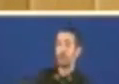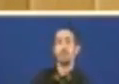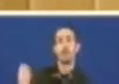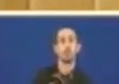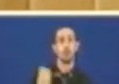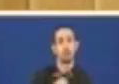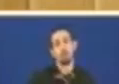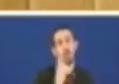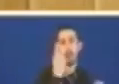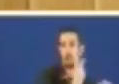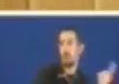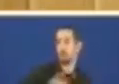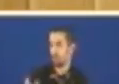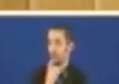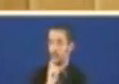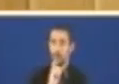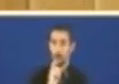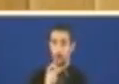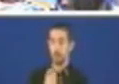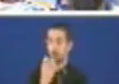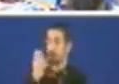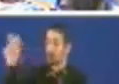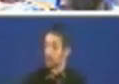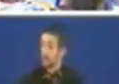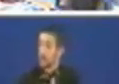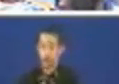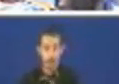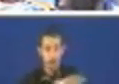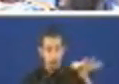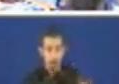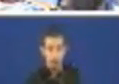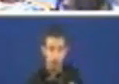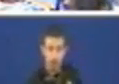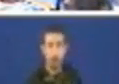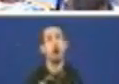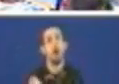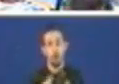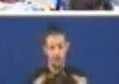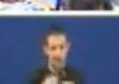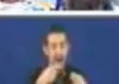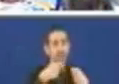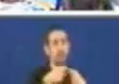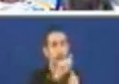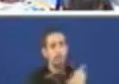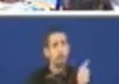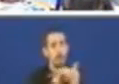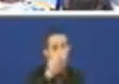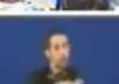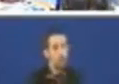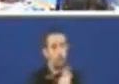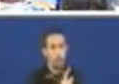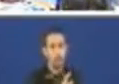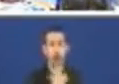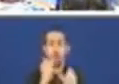aplica. Quero dispoñer dos cartos, métolle unha participación preferente que non ten vencemento, que ten carácter